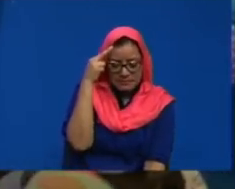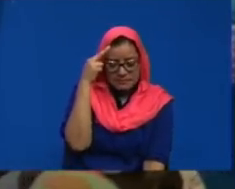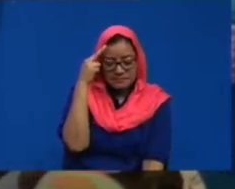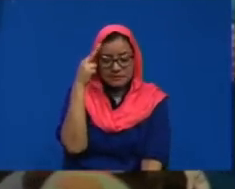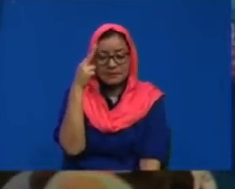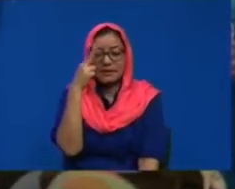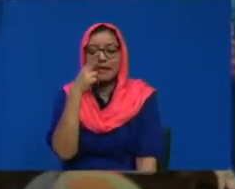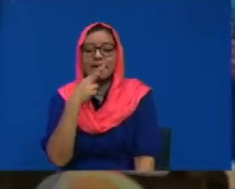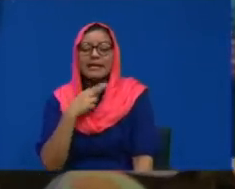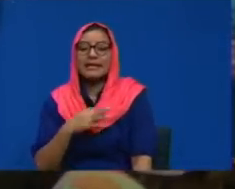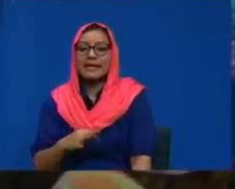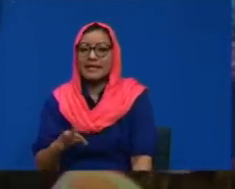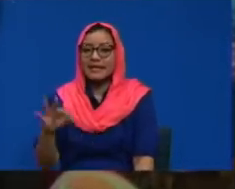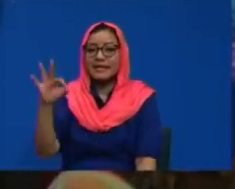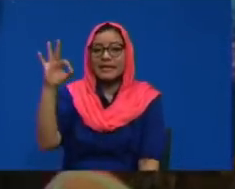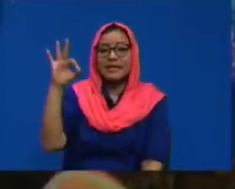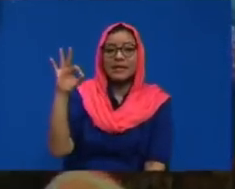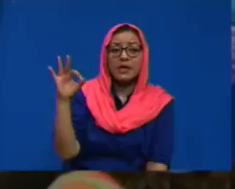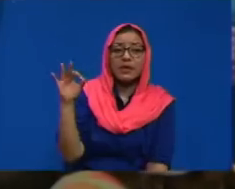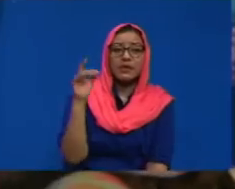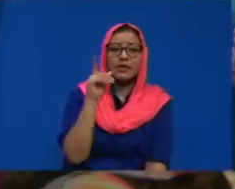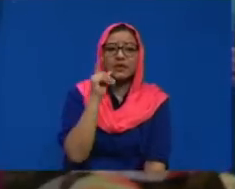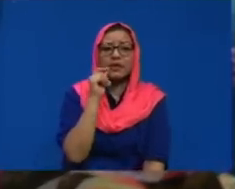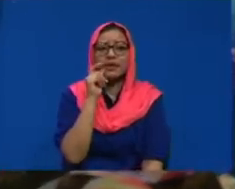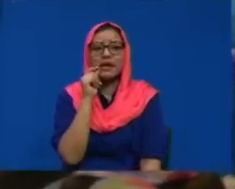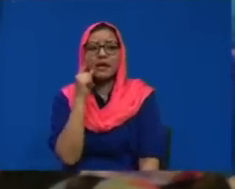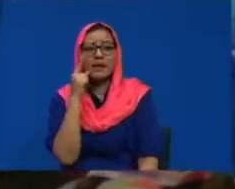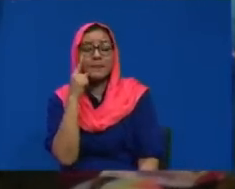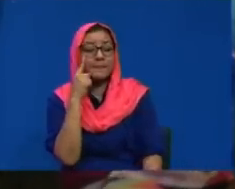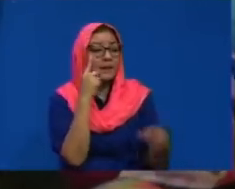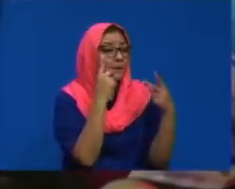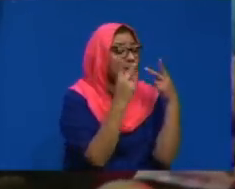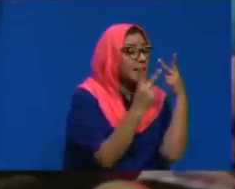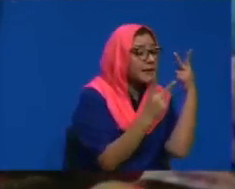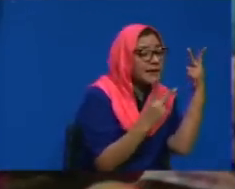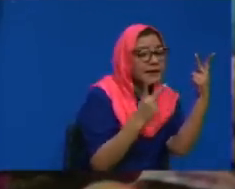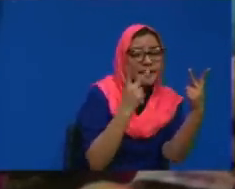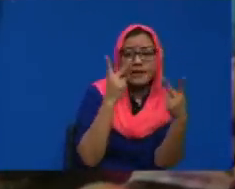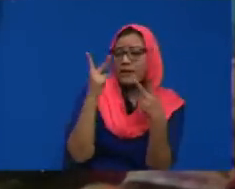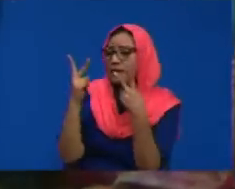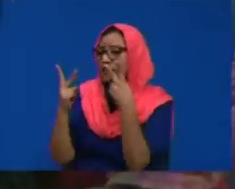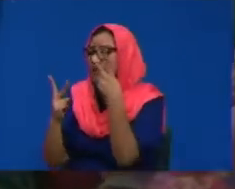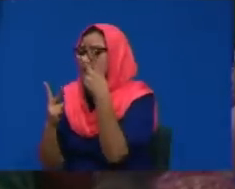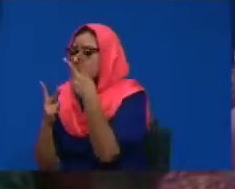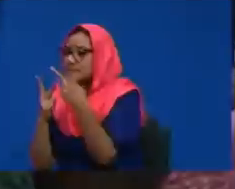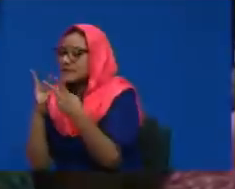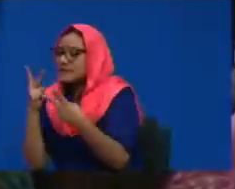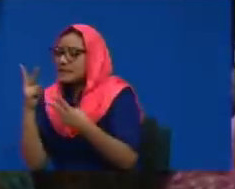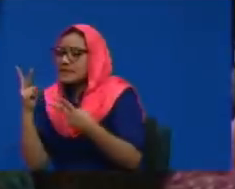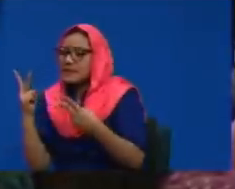acuerdes, y el Hijo del Hombre para que lo